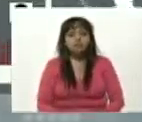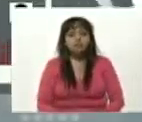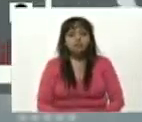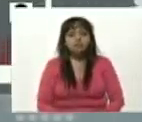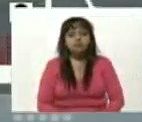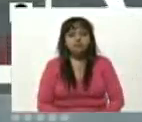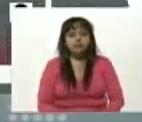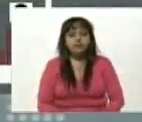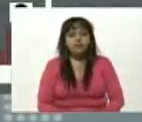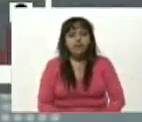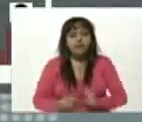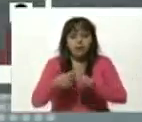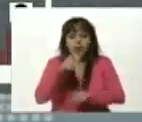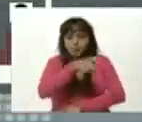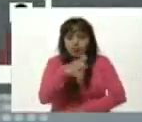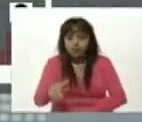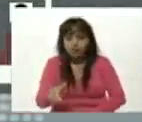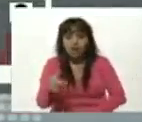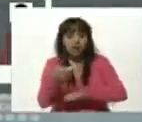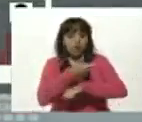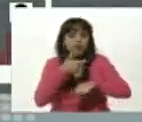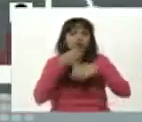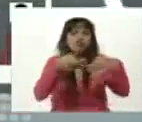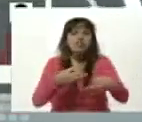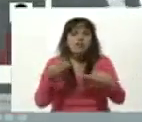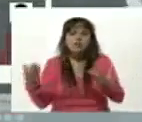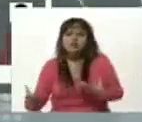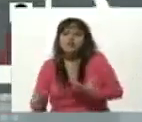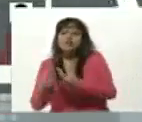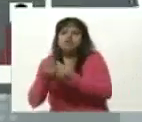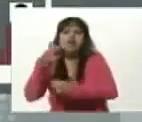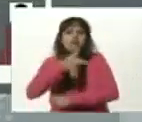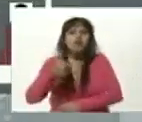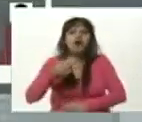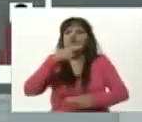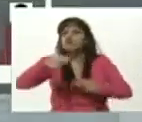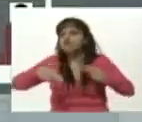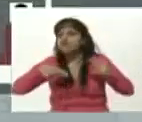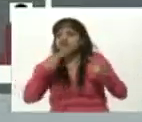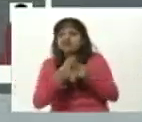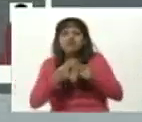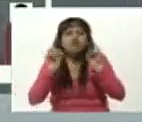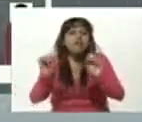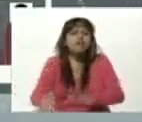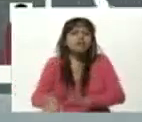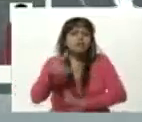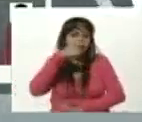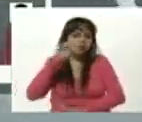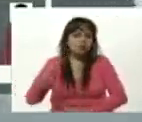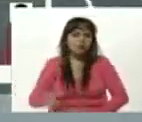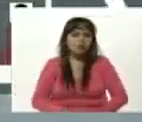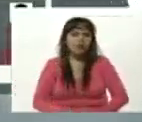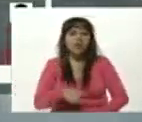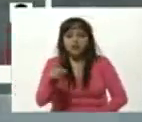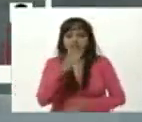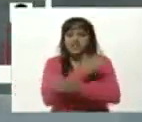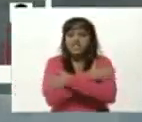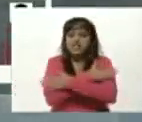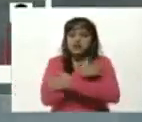Pero la gente nuestra siempre está con el pueblo, nunca abandona al pueblo. Te felicito,